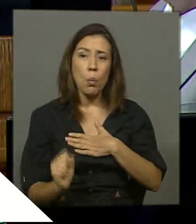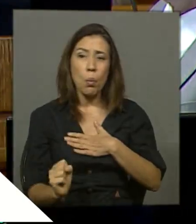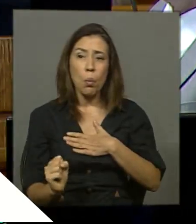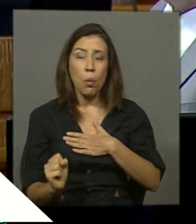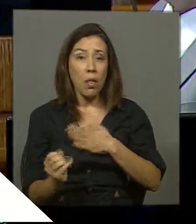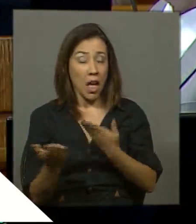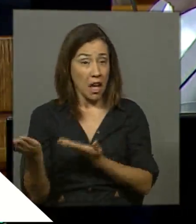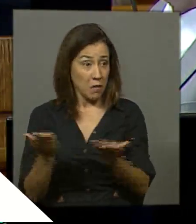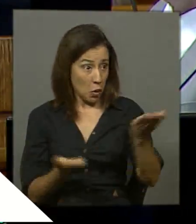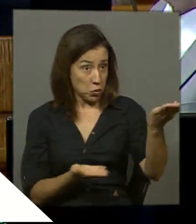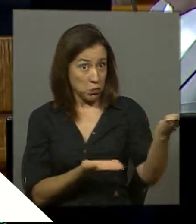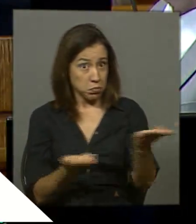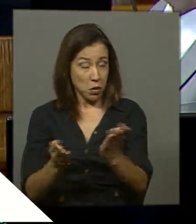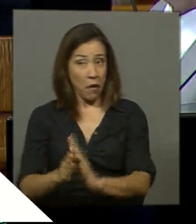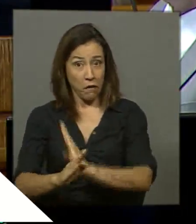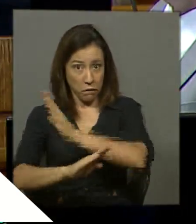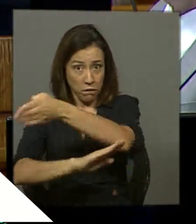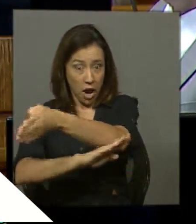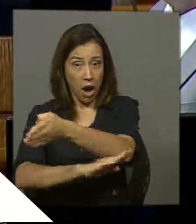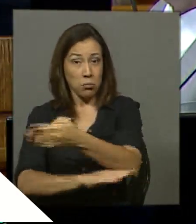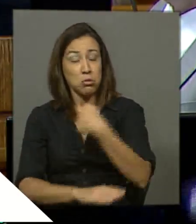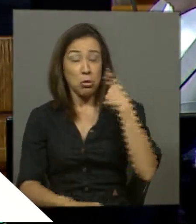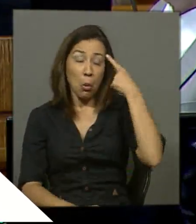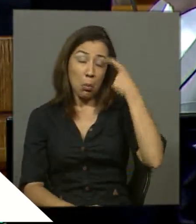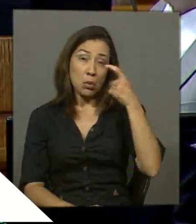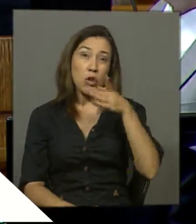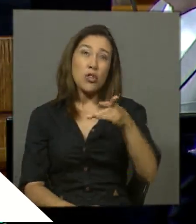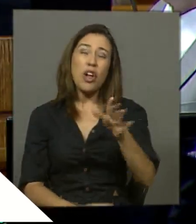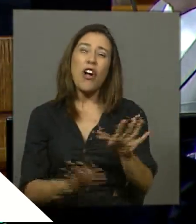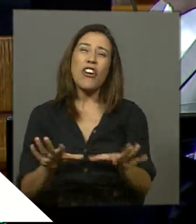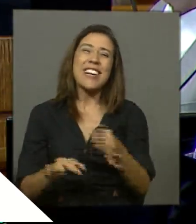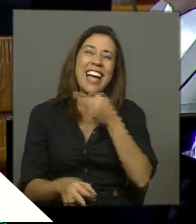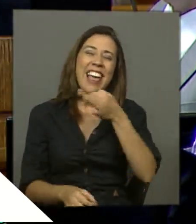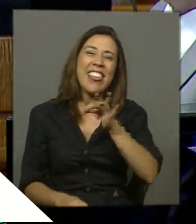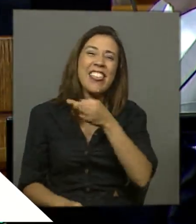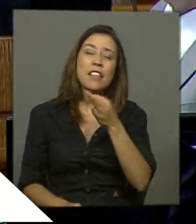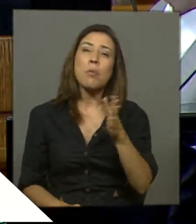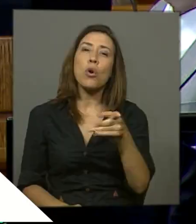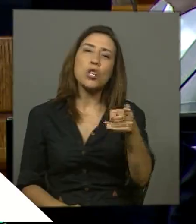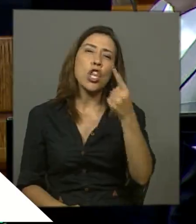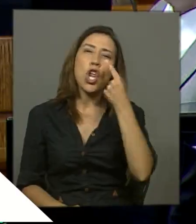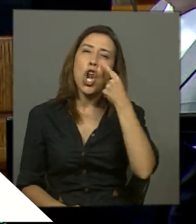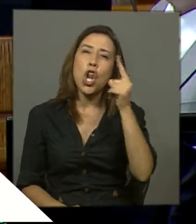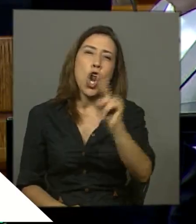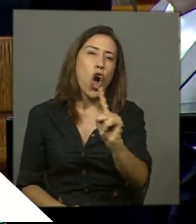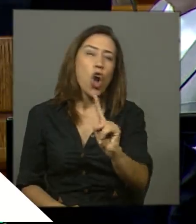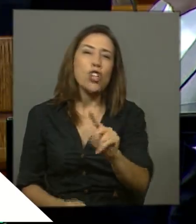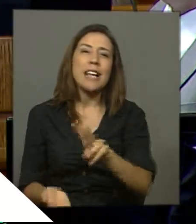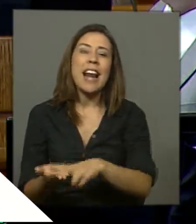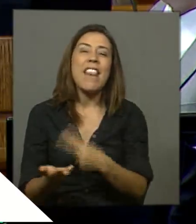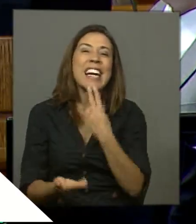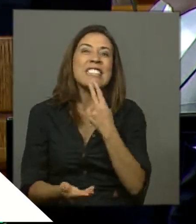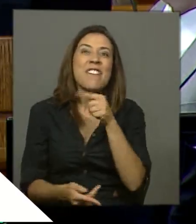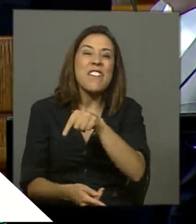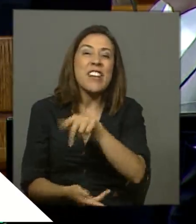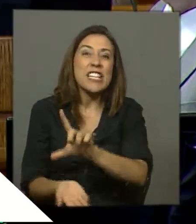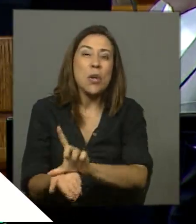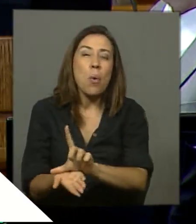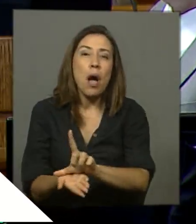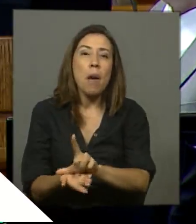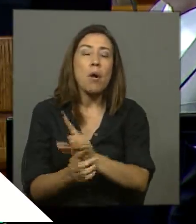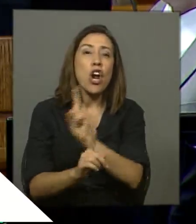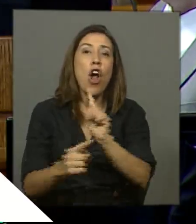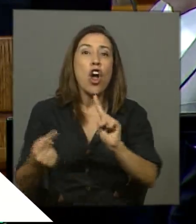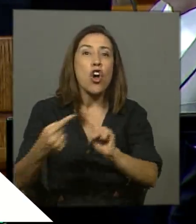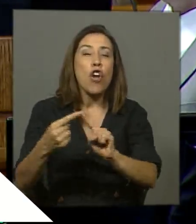invitarlo que vaya creo que parte de sus argumentos es porque no conoce la realidad de lo que ocurre porque no está en